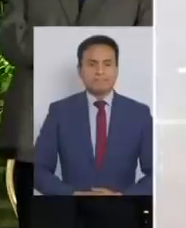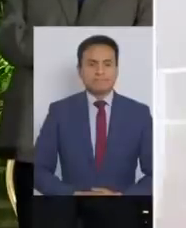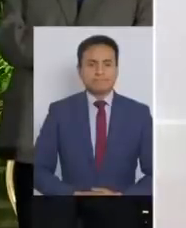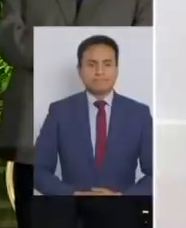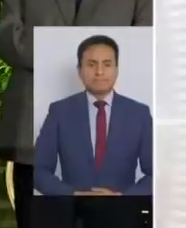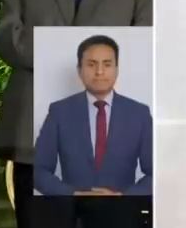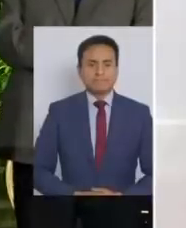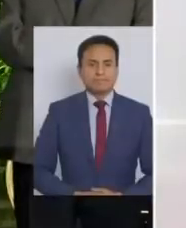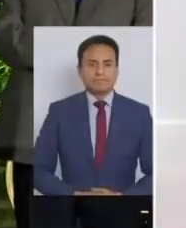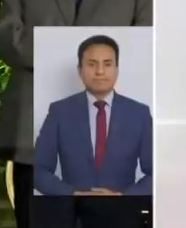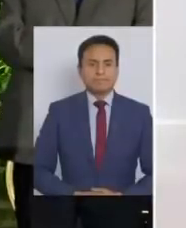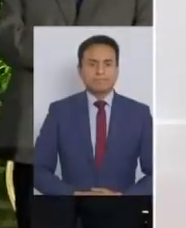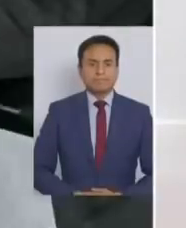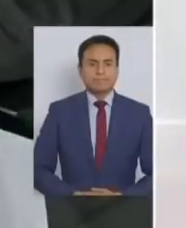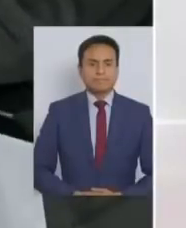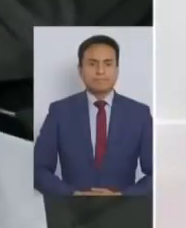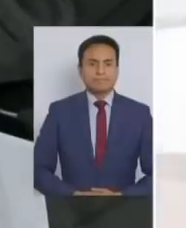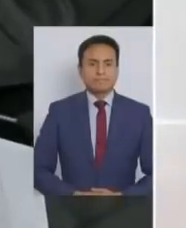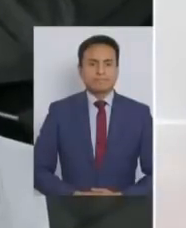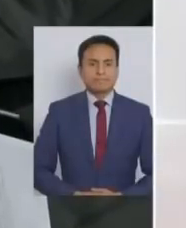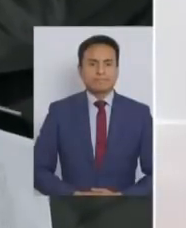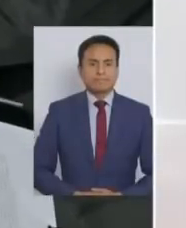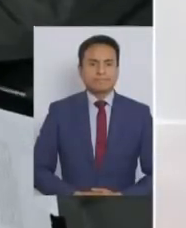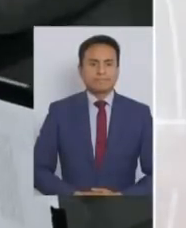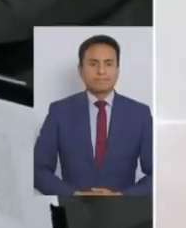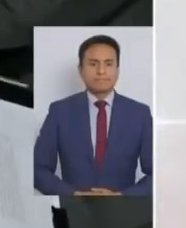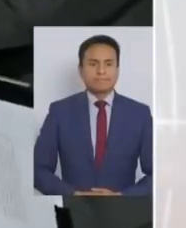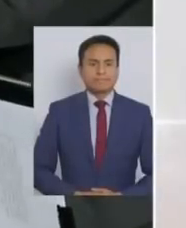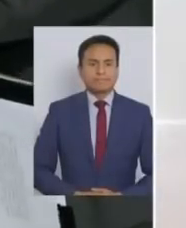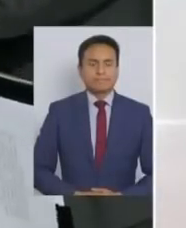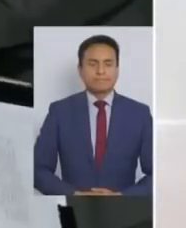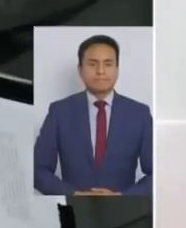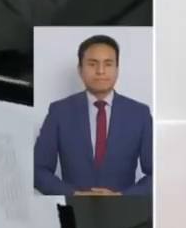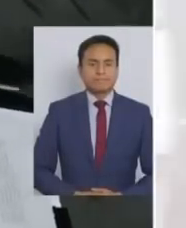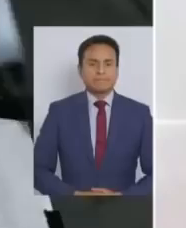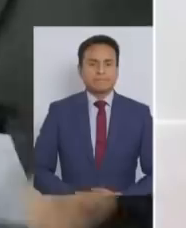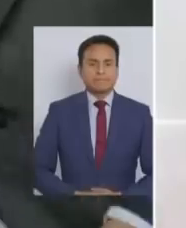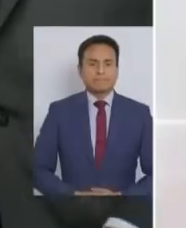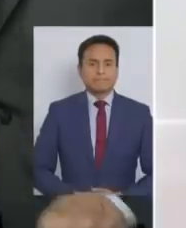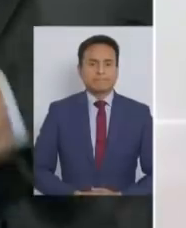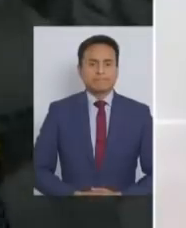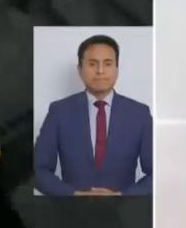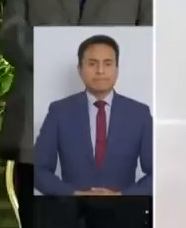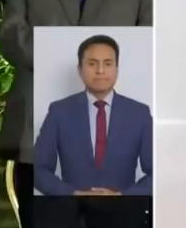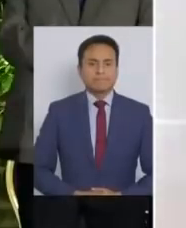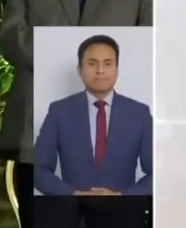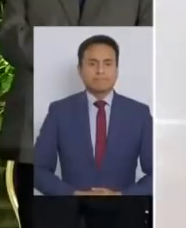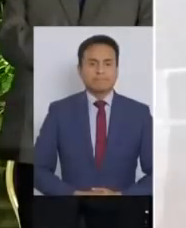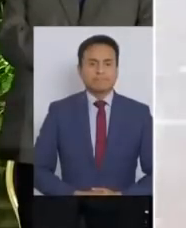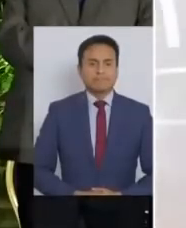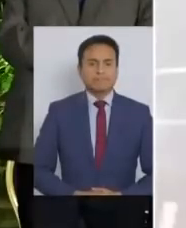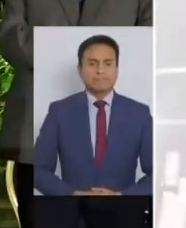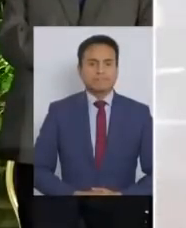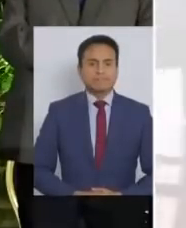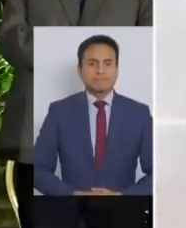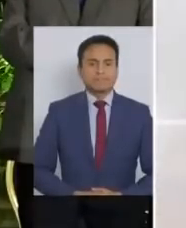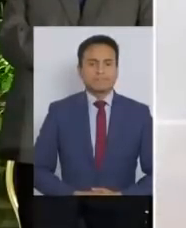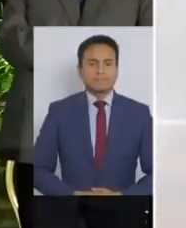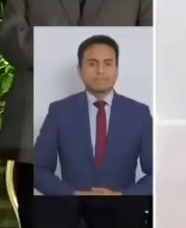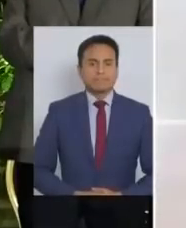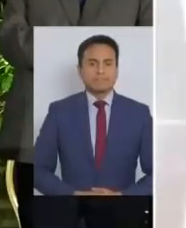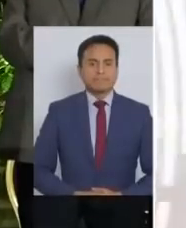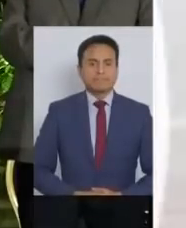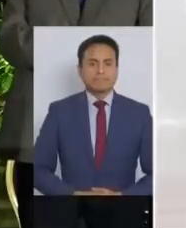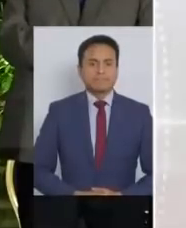haber 1 millón de pesos de manera universal para todas las micros y pequeñas empresas que tengan un trabajador contratado y que